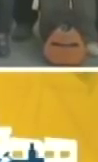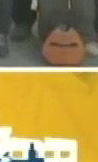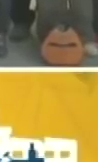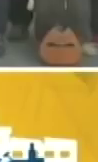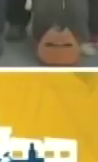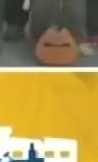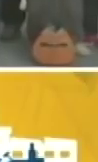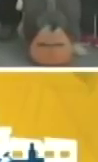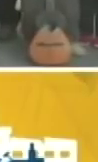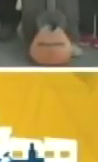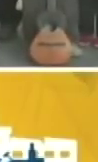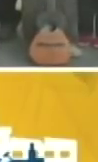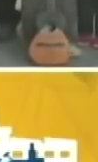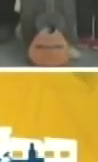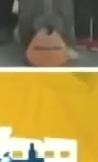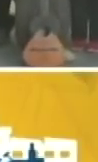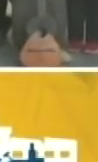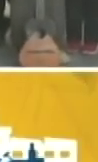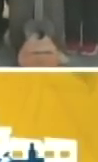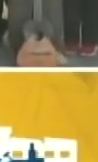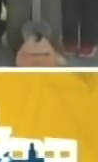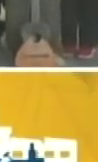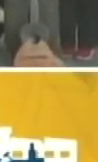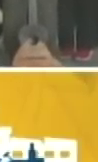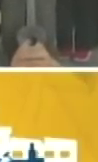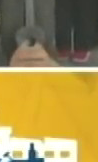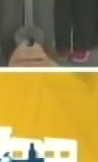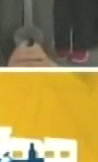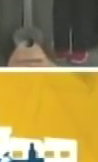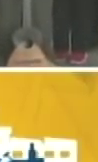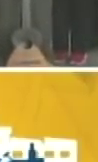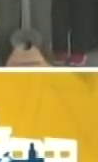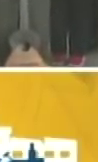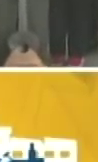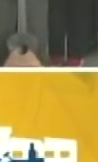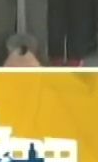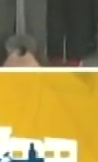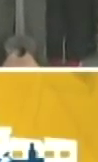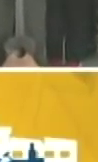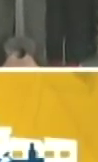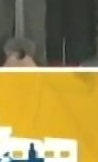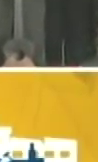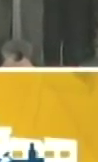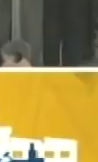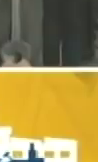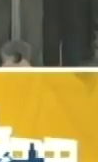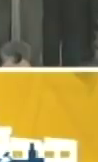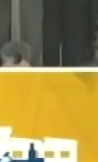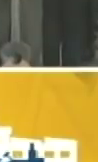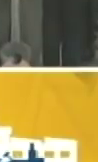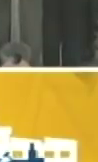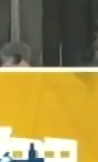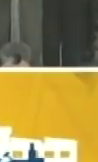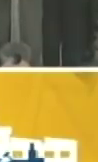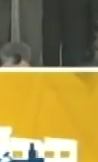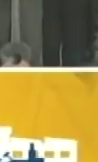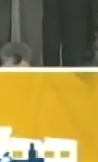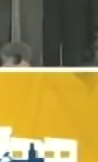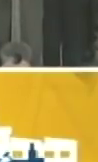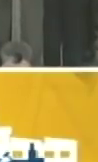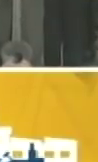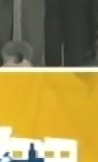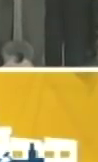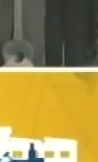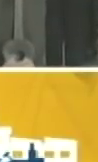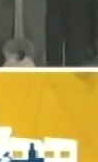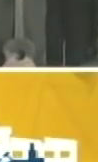revolución, tecnologizados y bancarizados. Puesta en marcha de esta unidad procesadora de